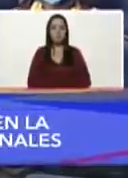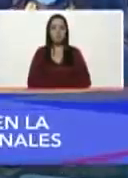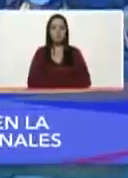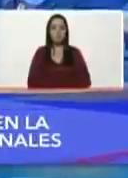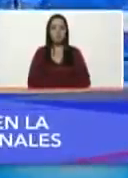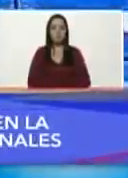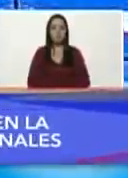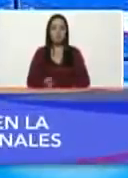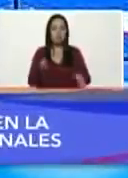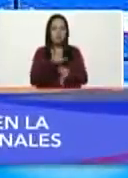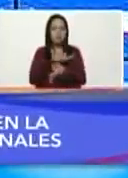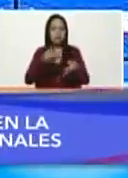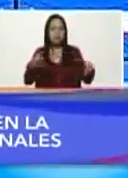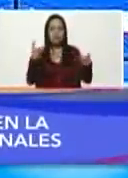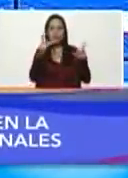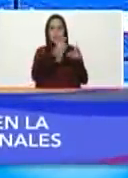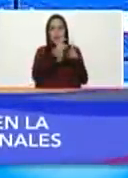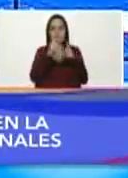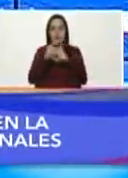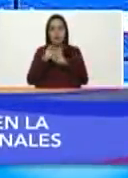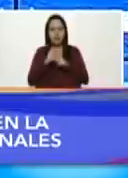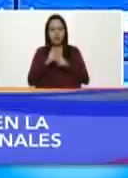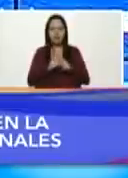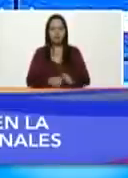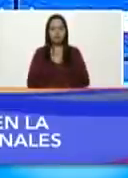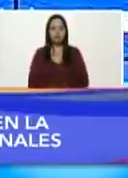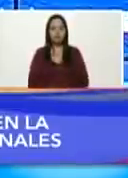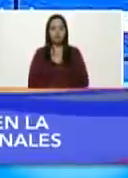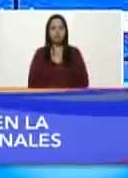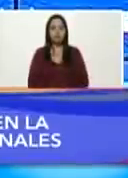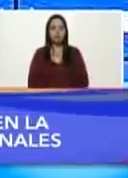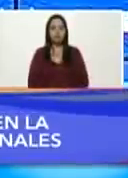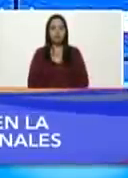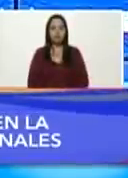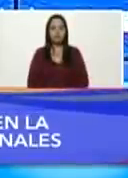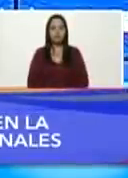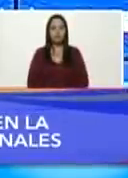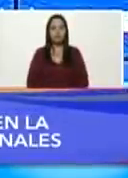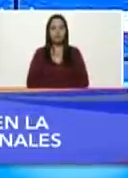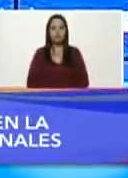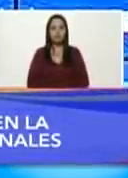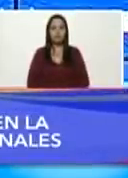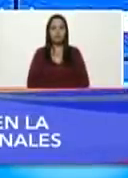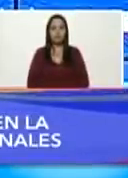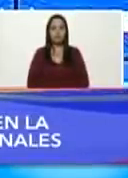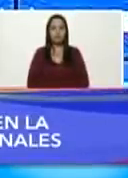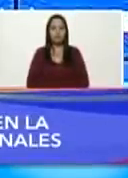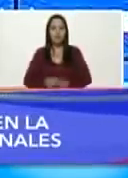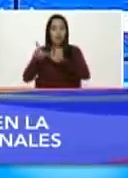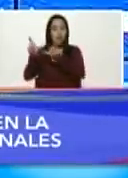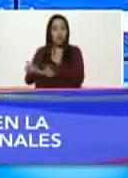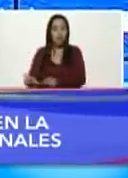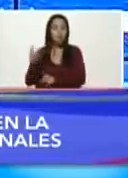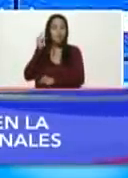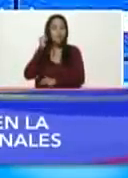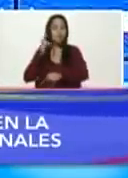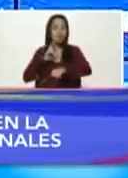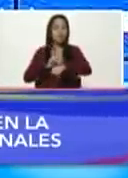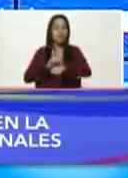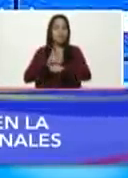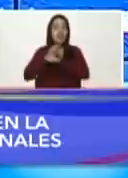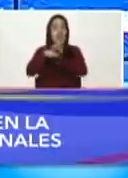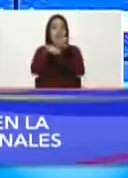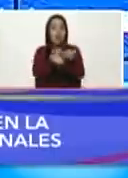Excelente palabra de la doctora graduanda, la